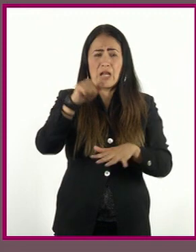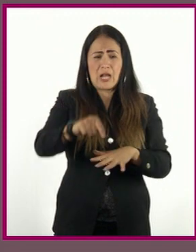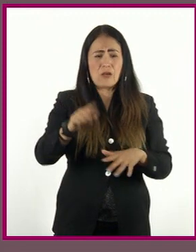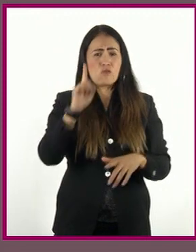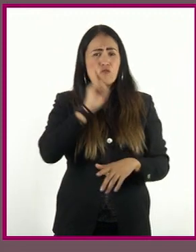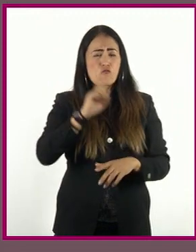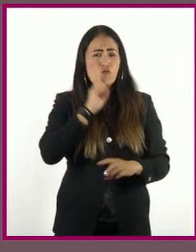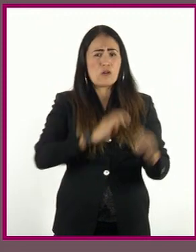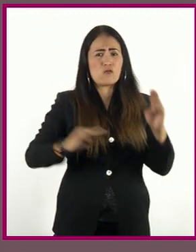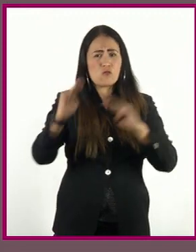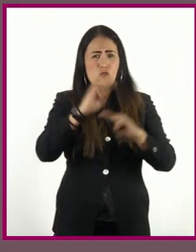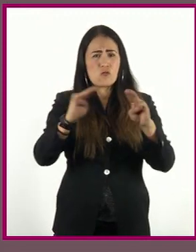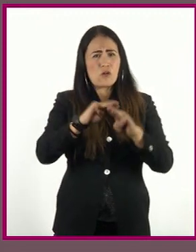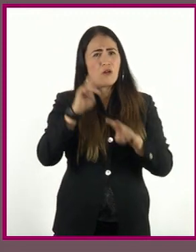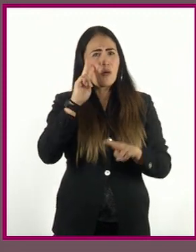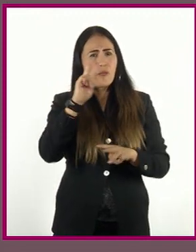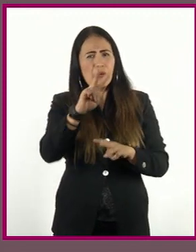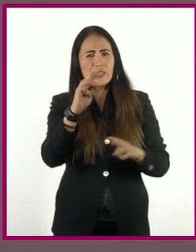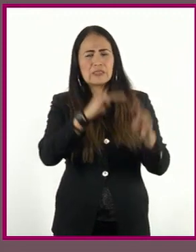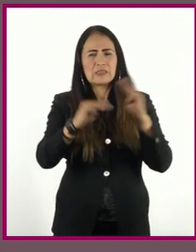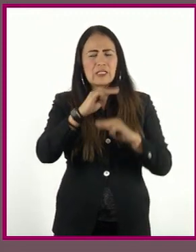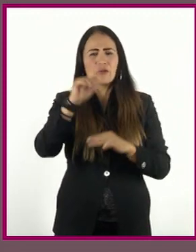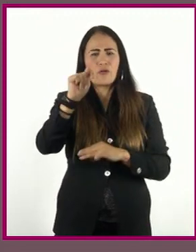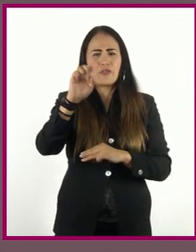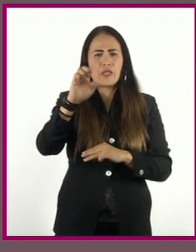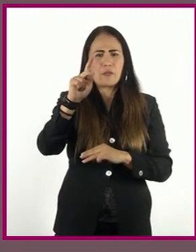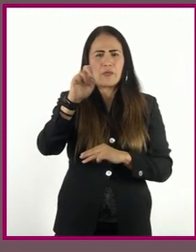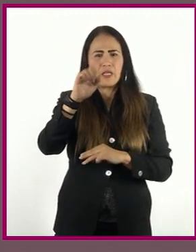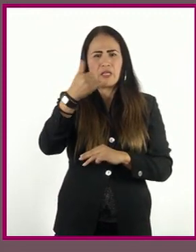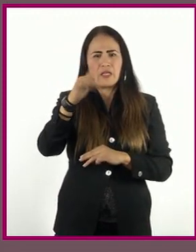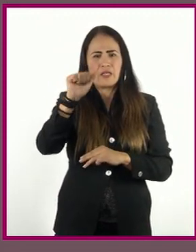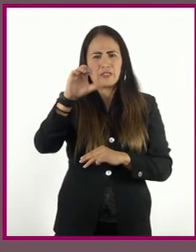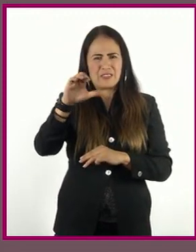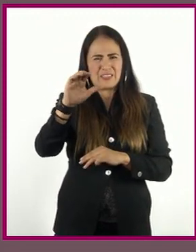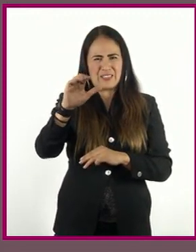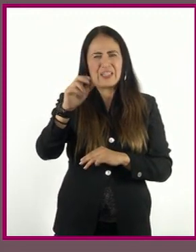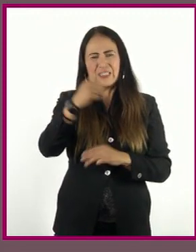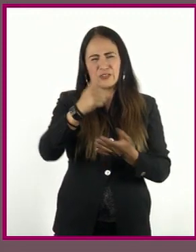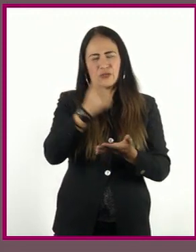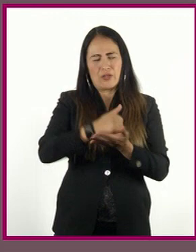de la Virgen de Guadalupe en el Cerro del Tepeyac, en la Ciudad de México.